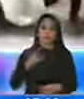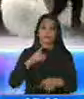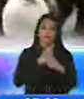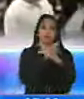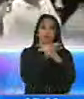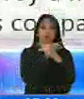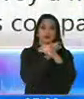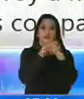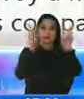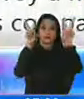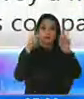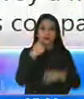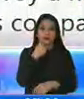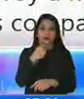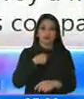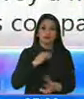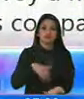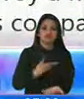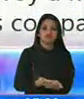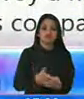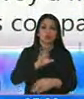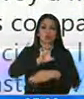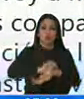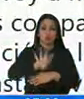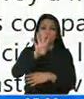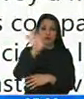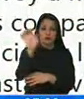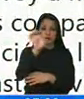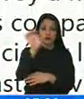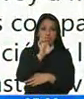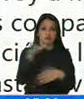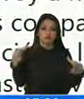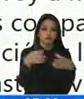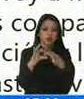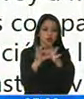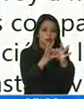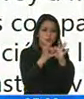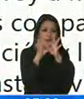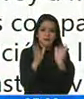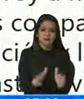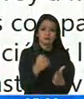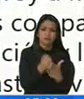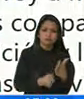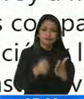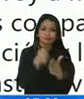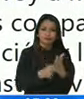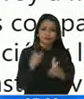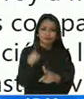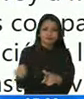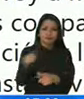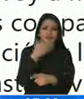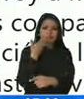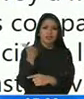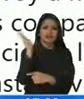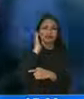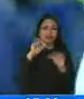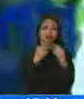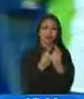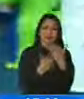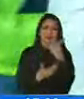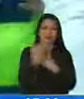Twitter dijo: "Yo voy a mi patria el 4 de enero, a estar con mis compañeros en esta lucha contra la traición y la